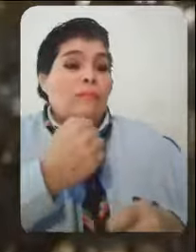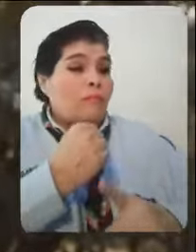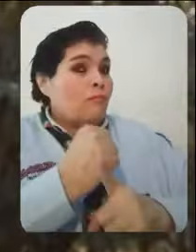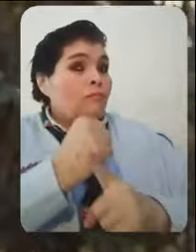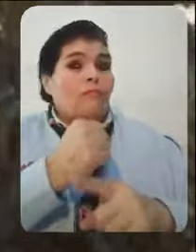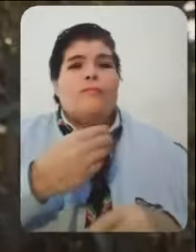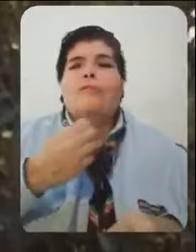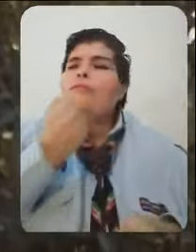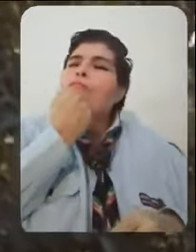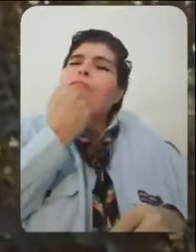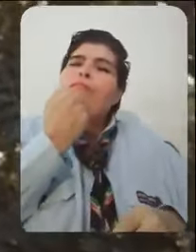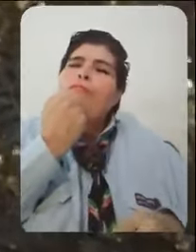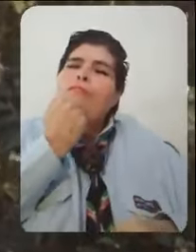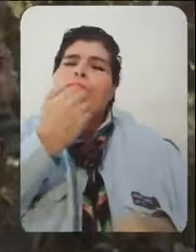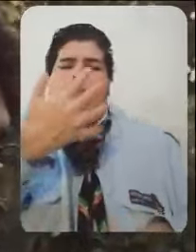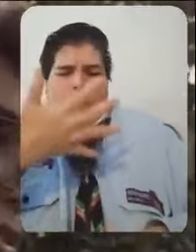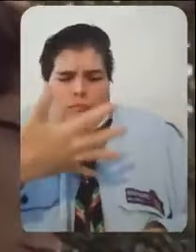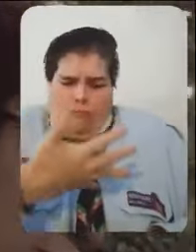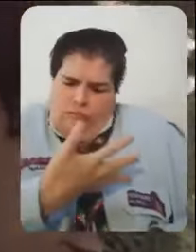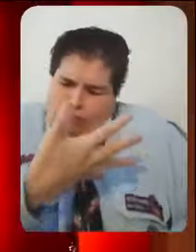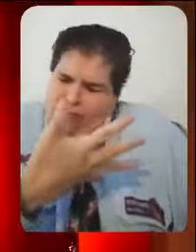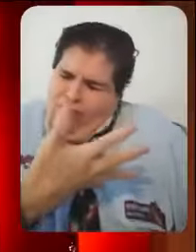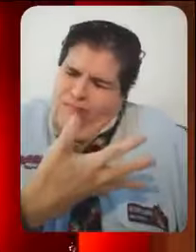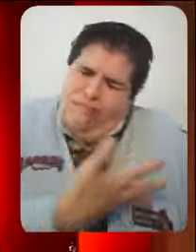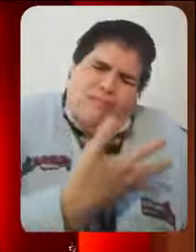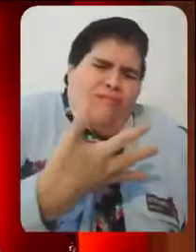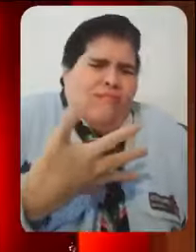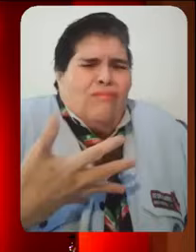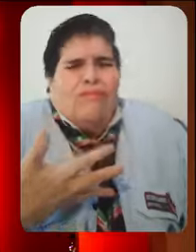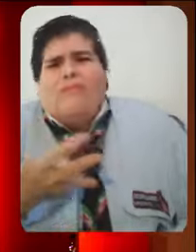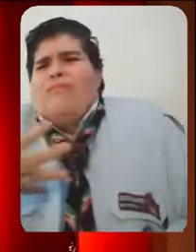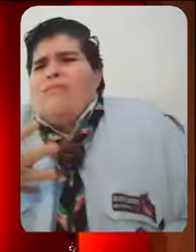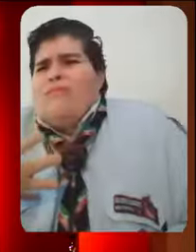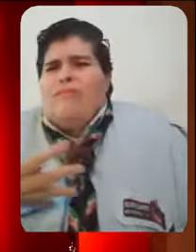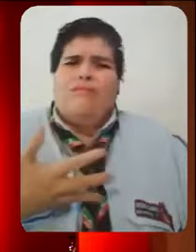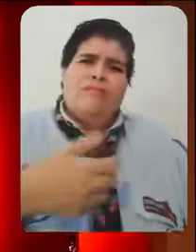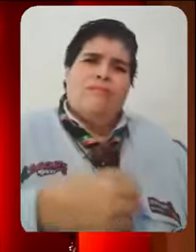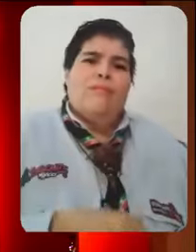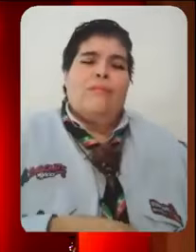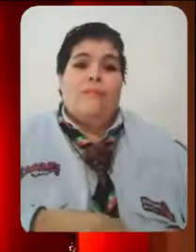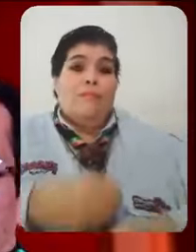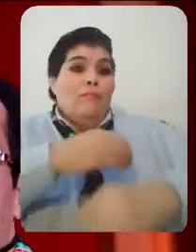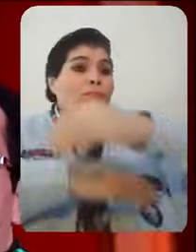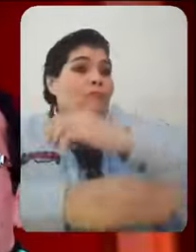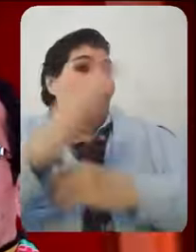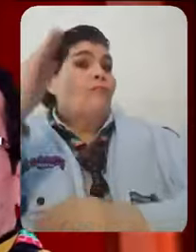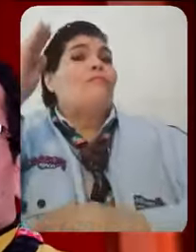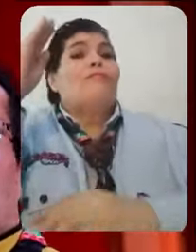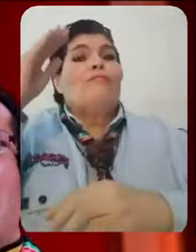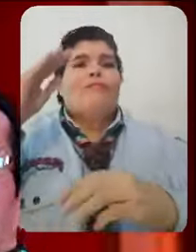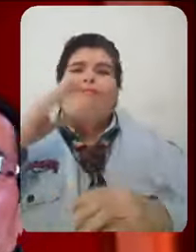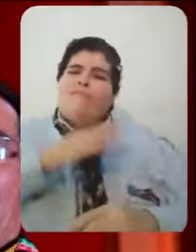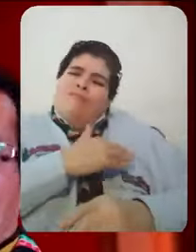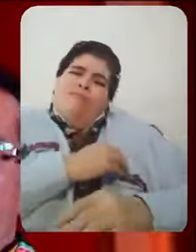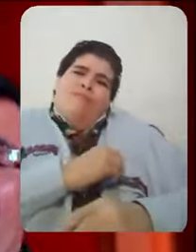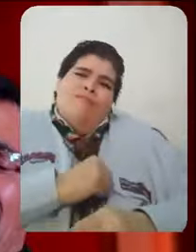No importan los problemas que tenga que afrontar. No importa